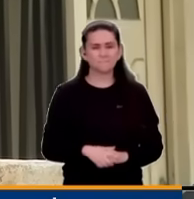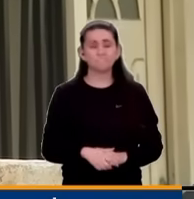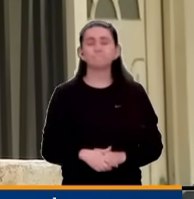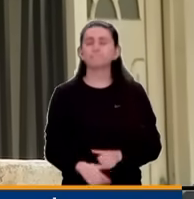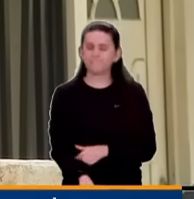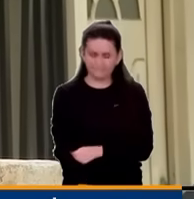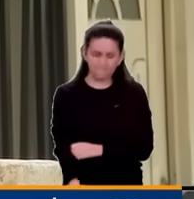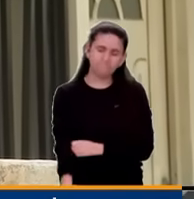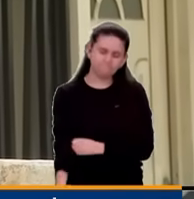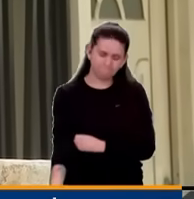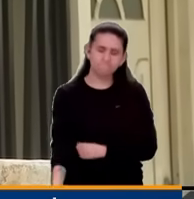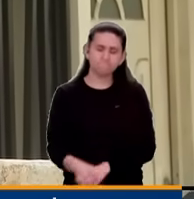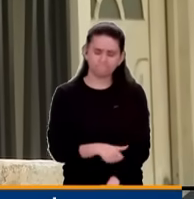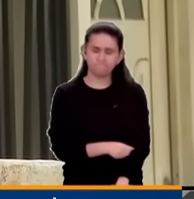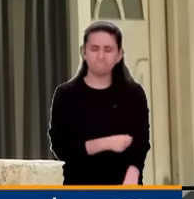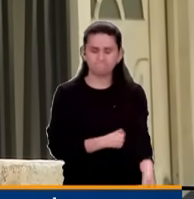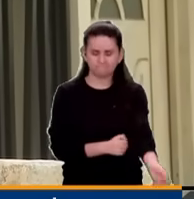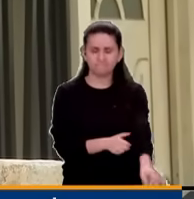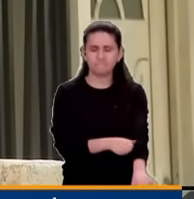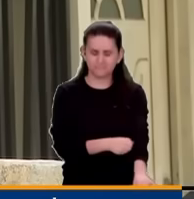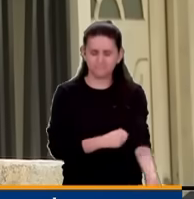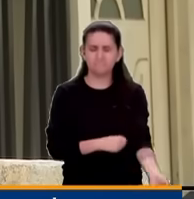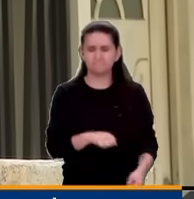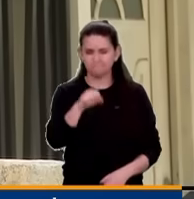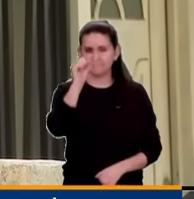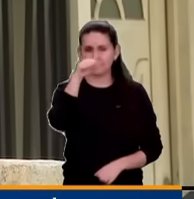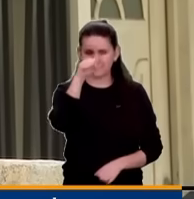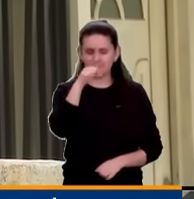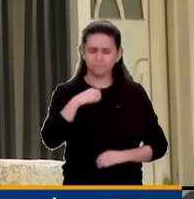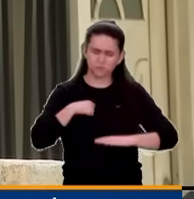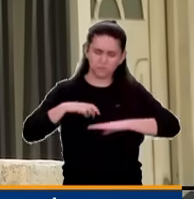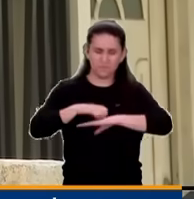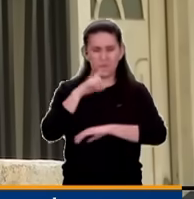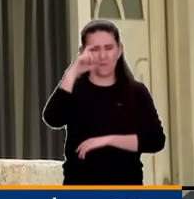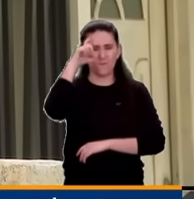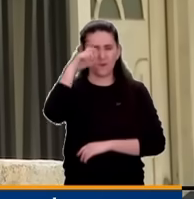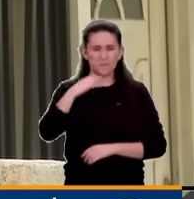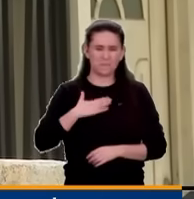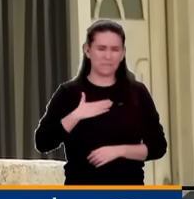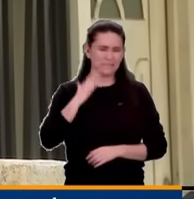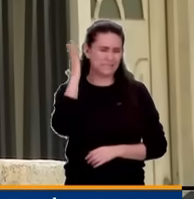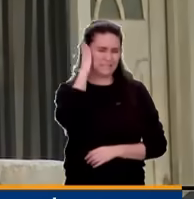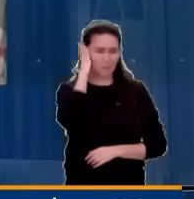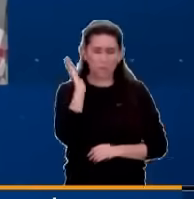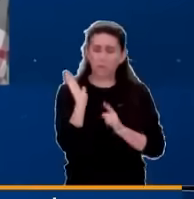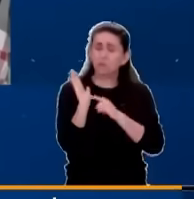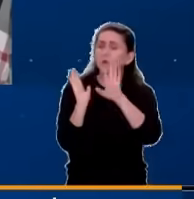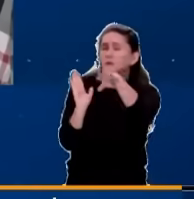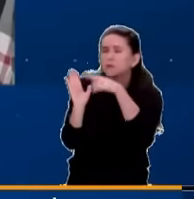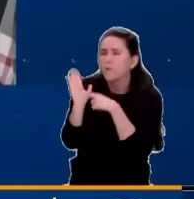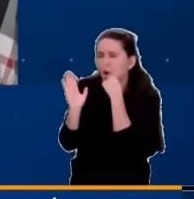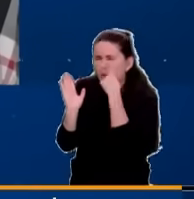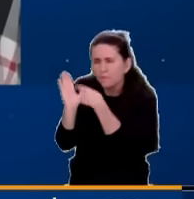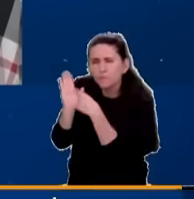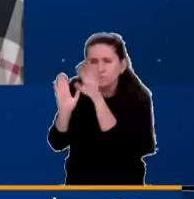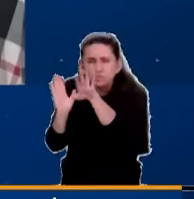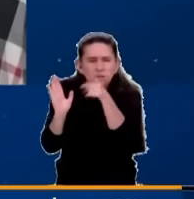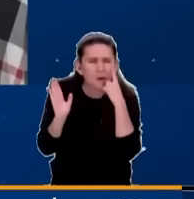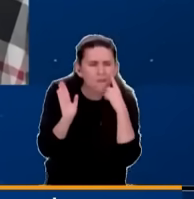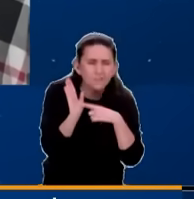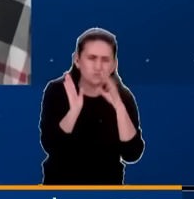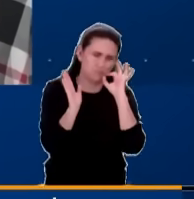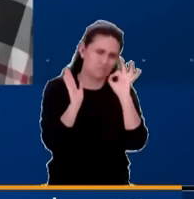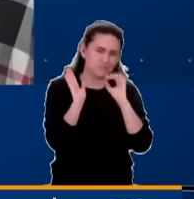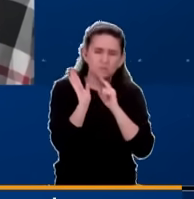Sí, claro. Tuvo eso de preguntarle porque yo venía con la foto en el celular mostrando a todos los vecinos porque como era 7,